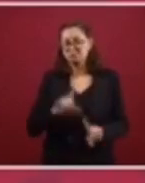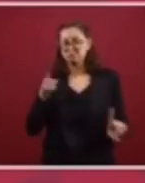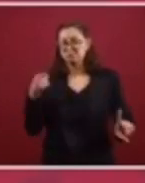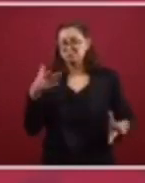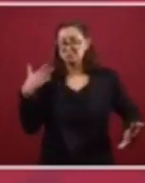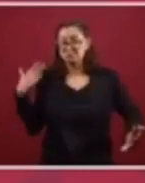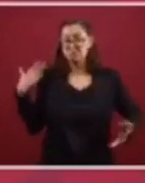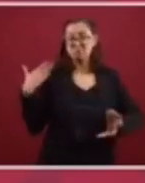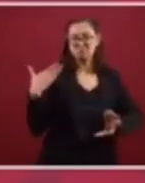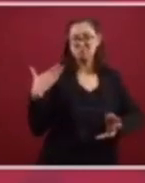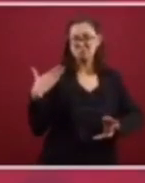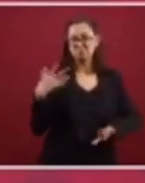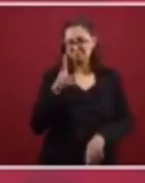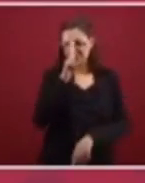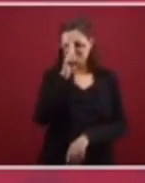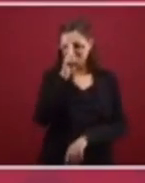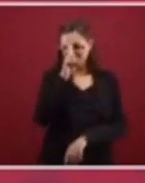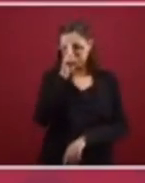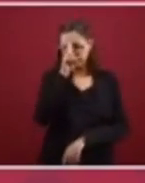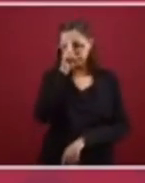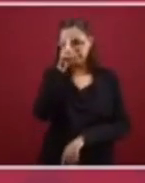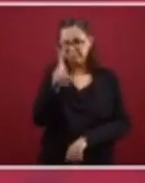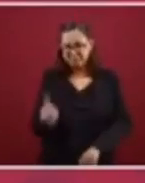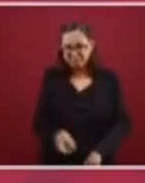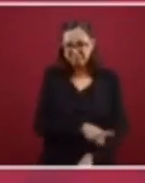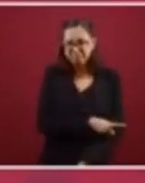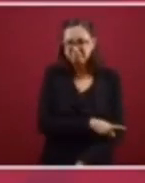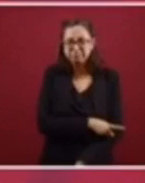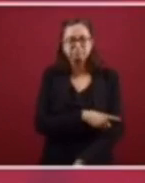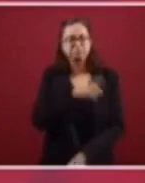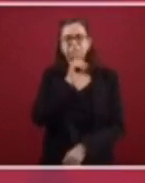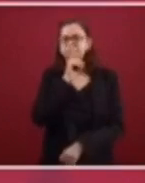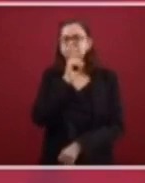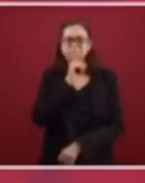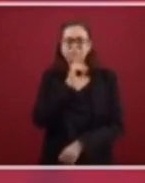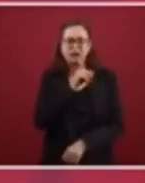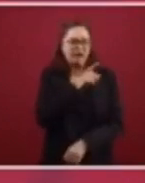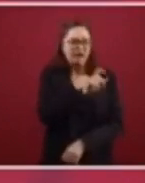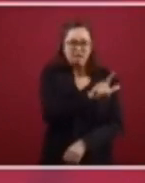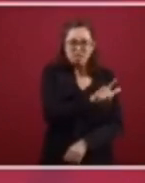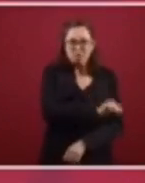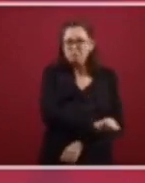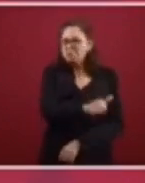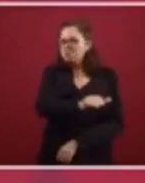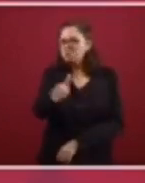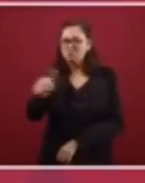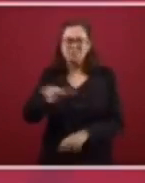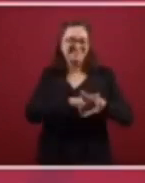propósito de vengarme de nadie,